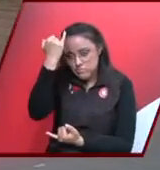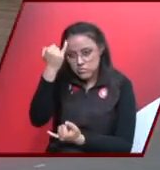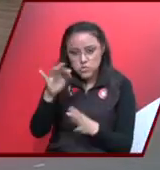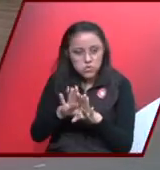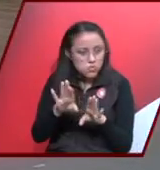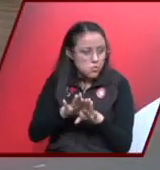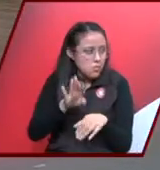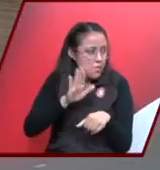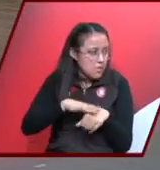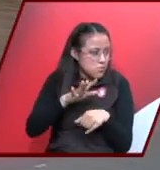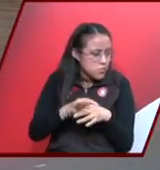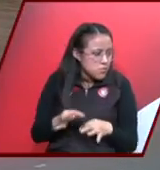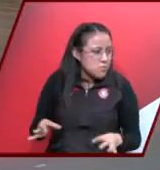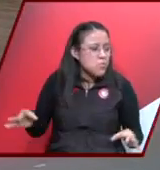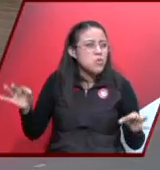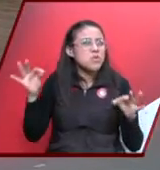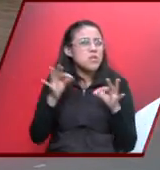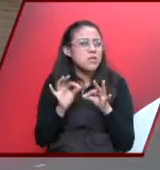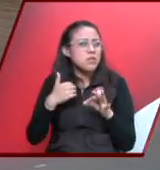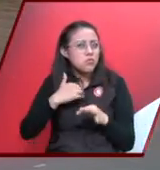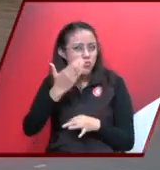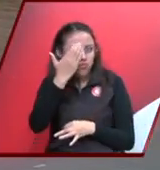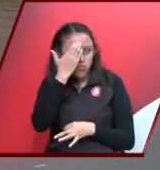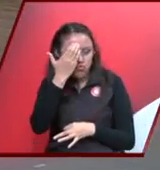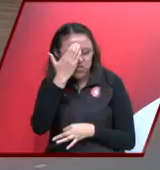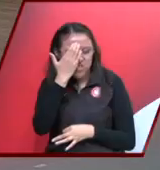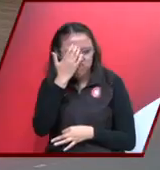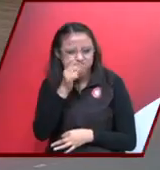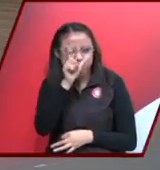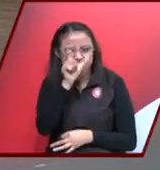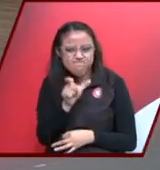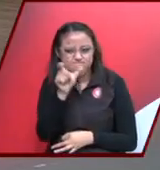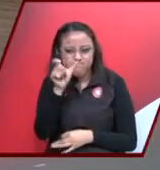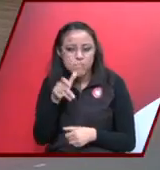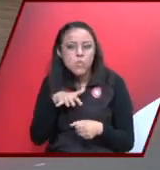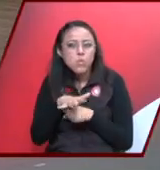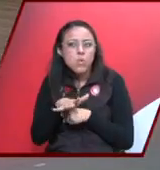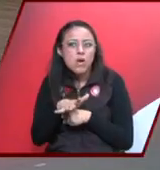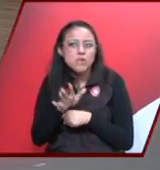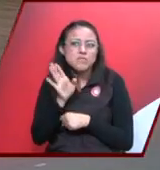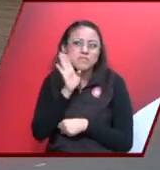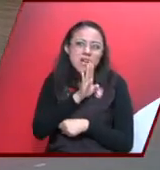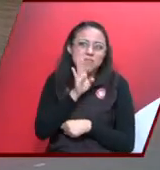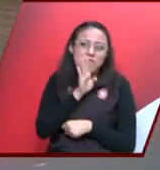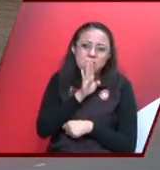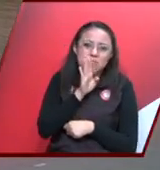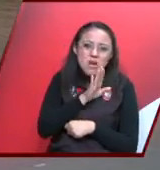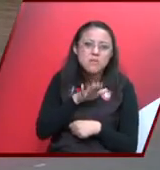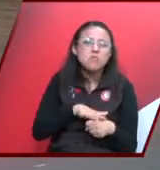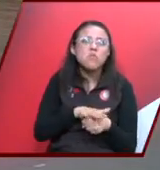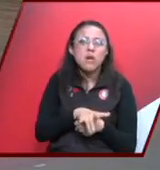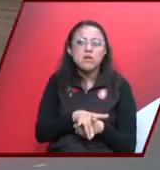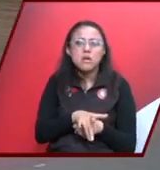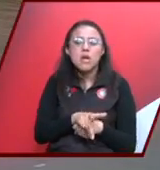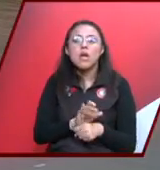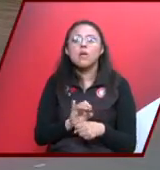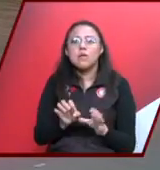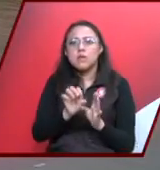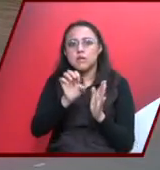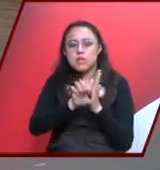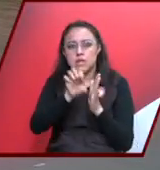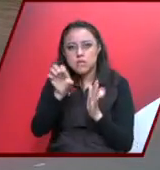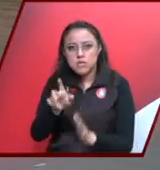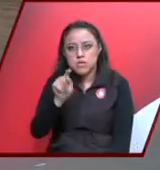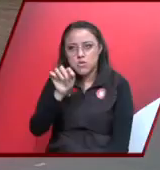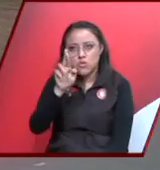Entre el que él marca mucho más importante es conócete. Identifica cuáles son tus defectos. Y habla de la tropa, del batallón,